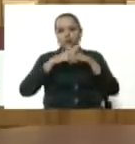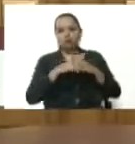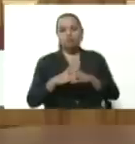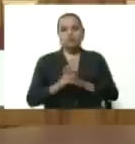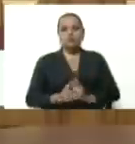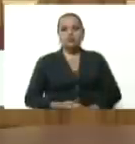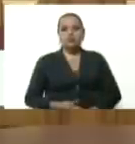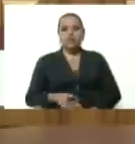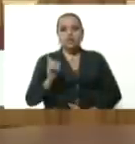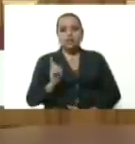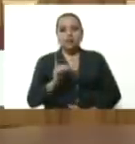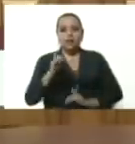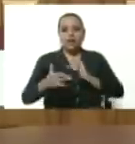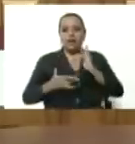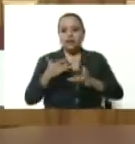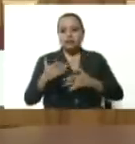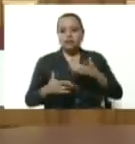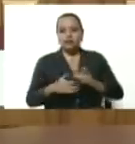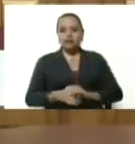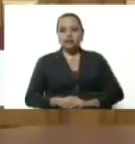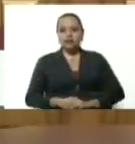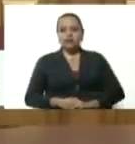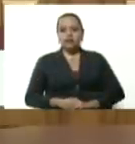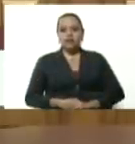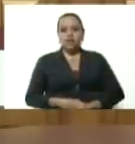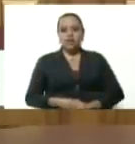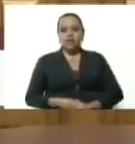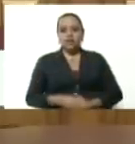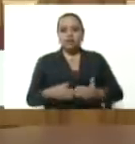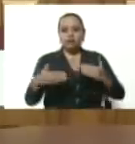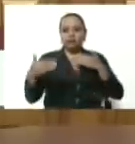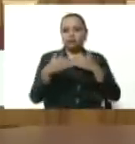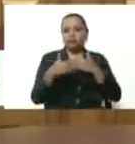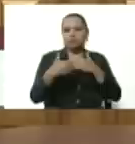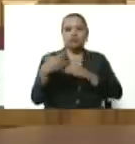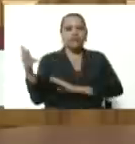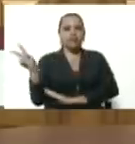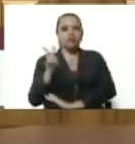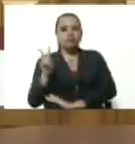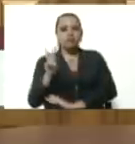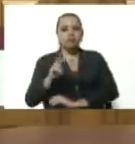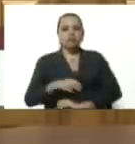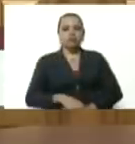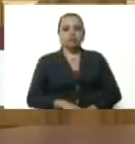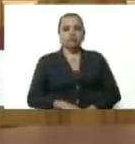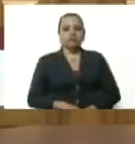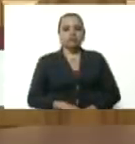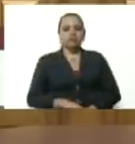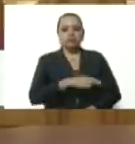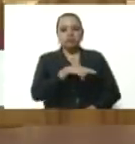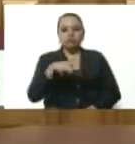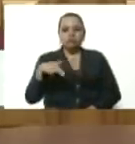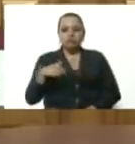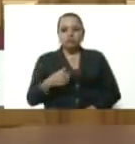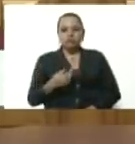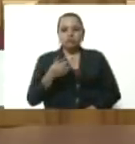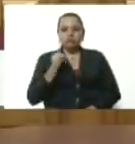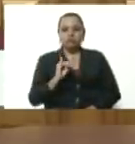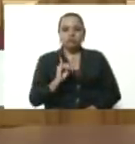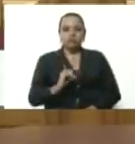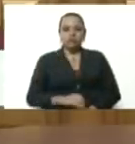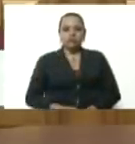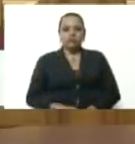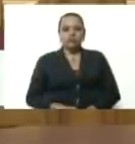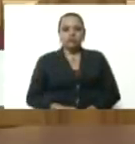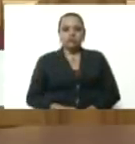el accionar de asedio a Venezuela, indudablemente hay dos costados, el